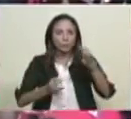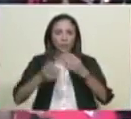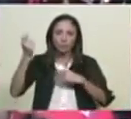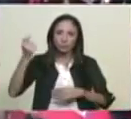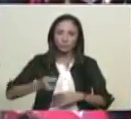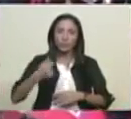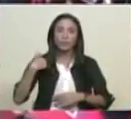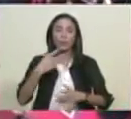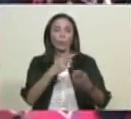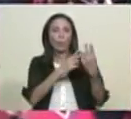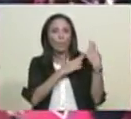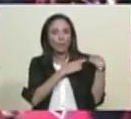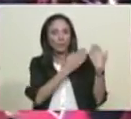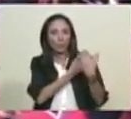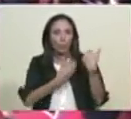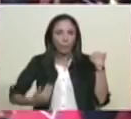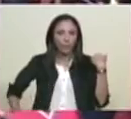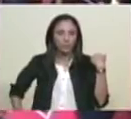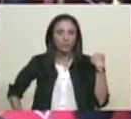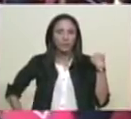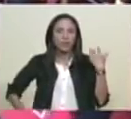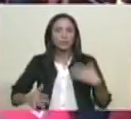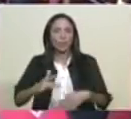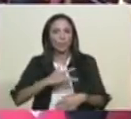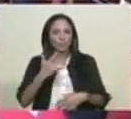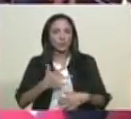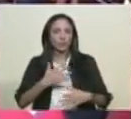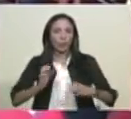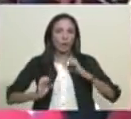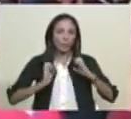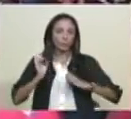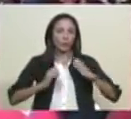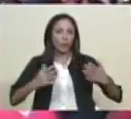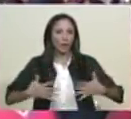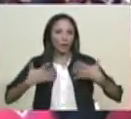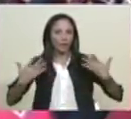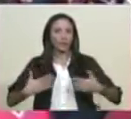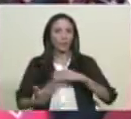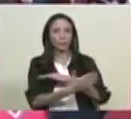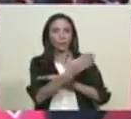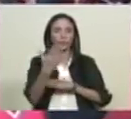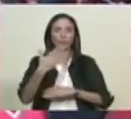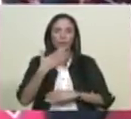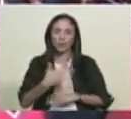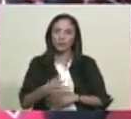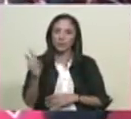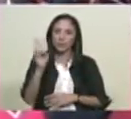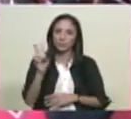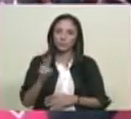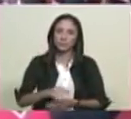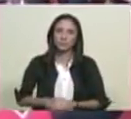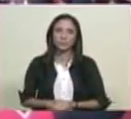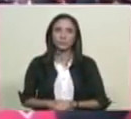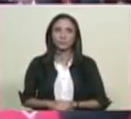jefe de Estado me siento complacido, doctor Michael Moreno. Gracias, Venezuela. Muchas gracias.